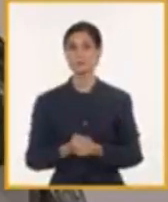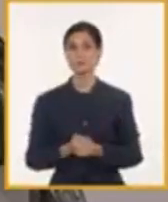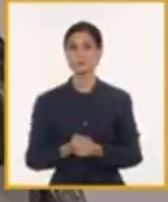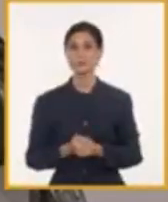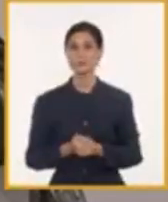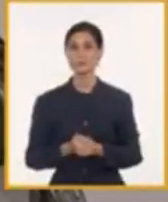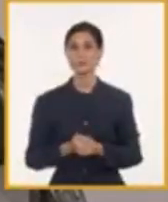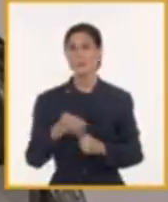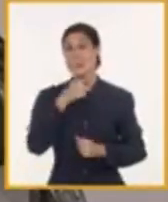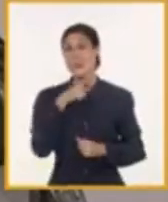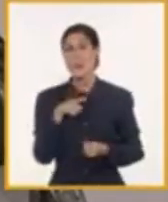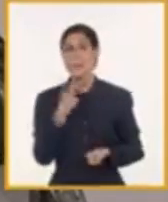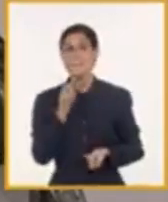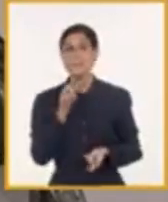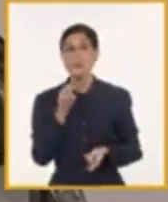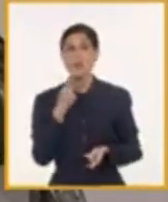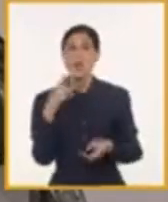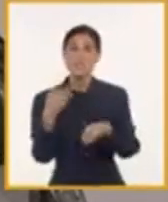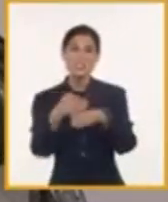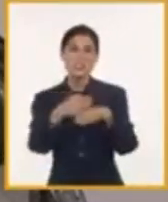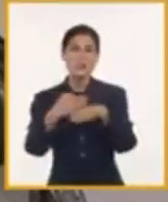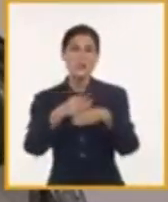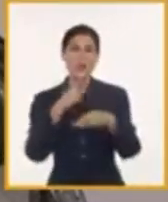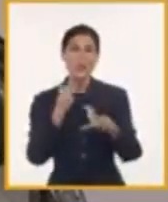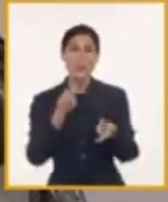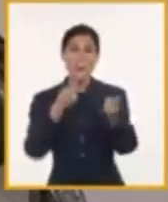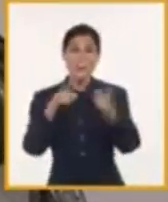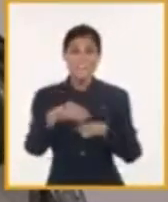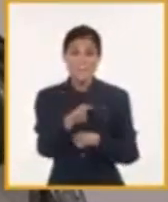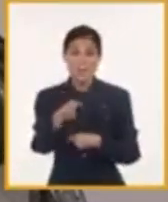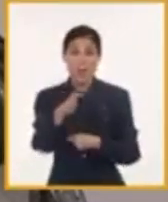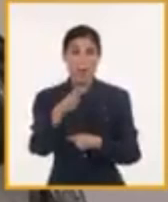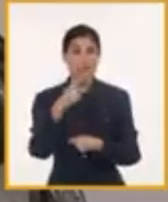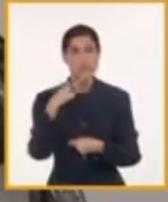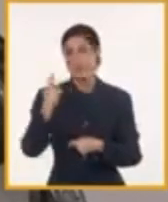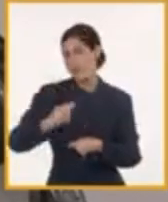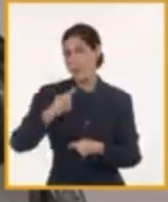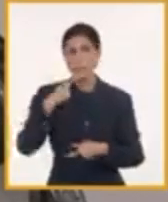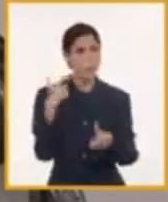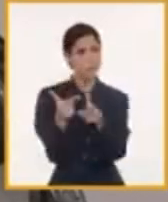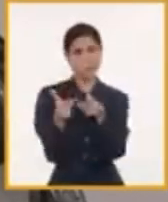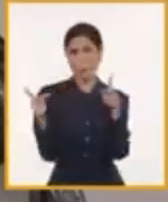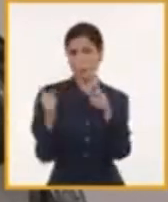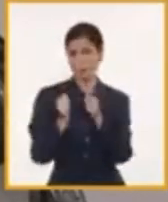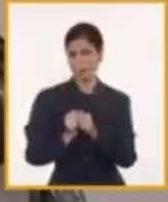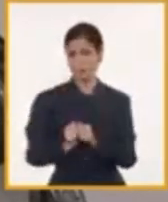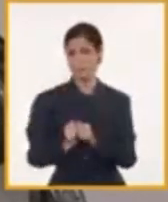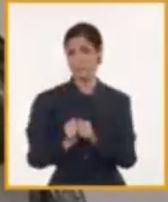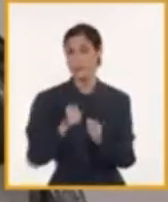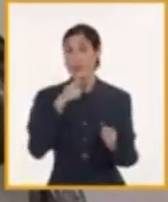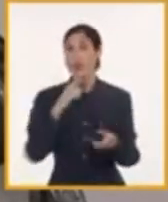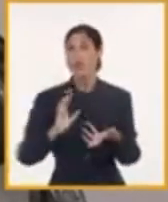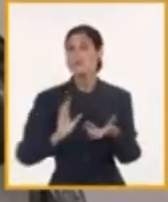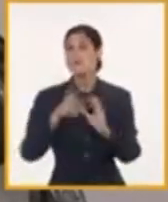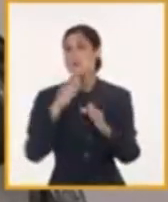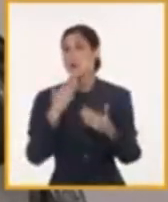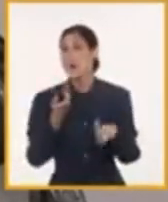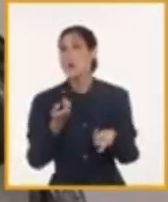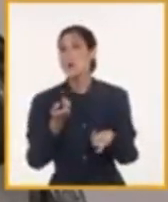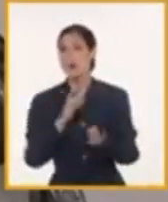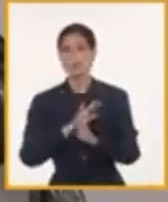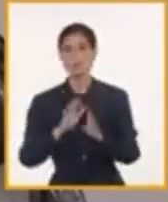algo: tenemos que producir más pescado. Y la reserva principal, cuando hablamos de producir más pescado, está en la actividad